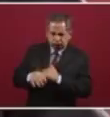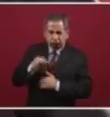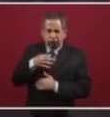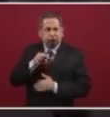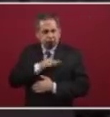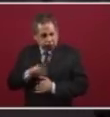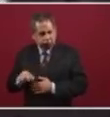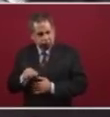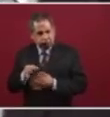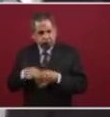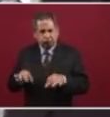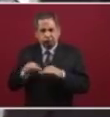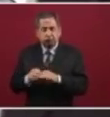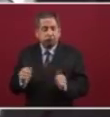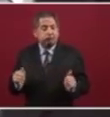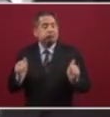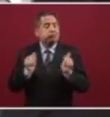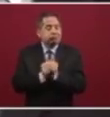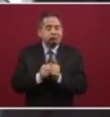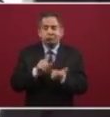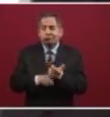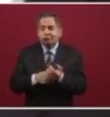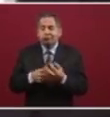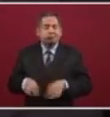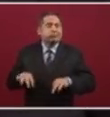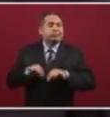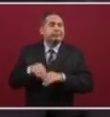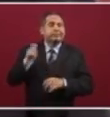pero con bases